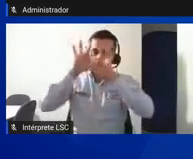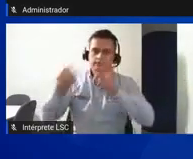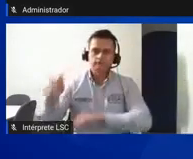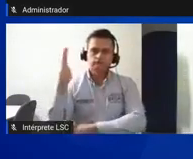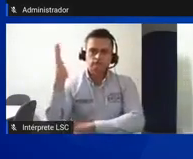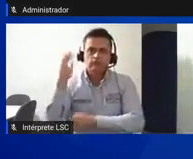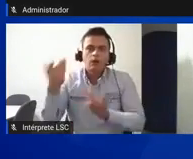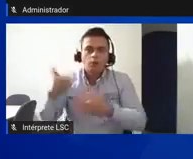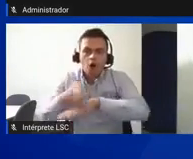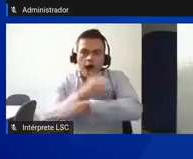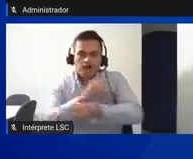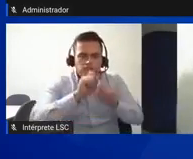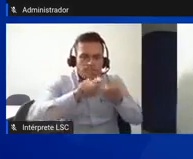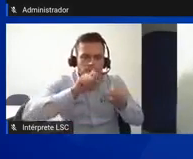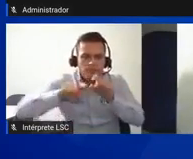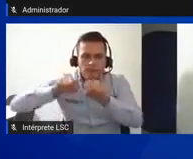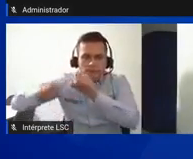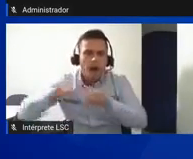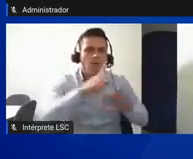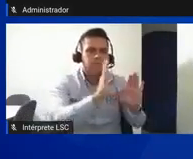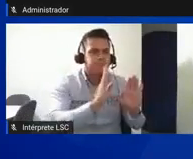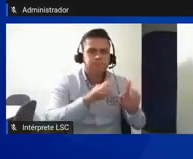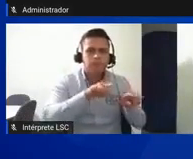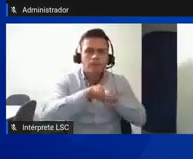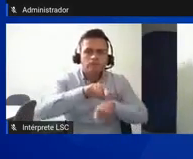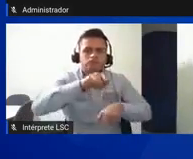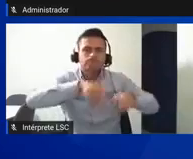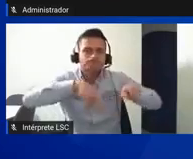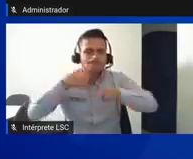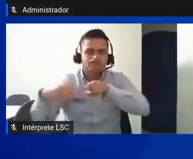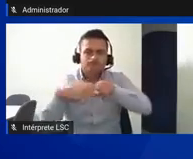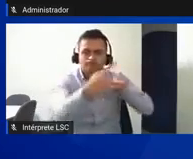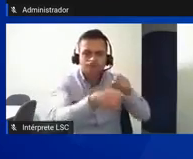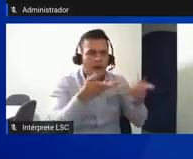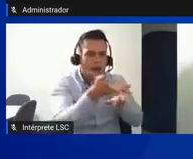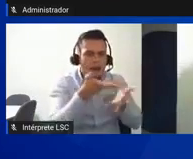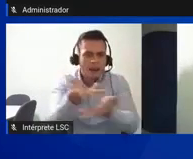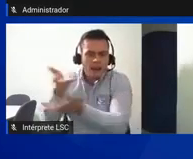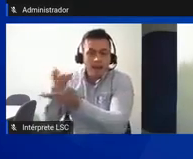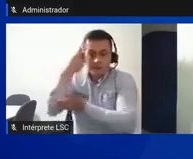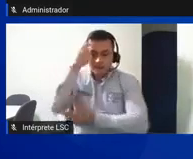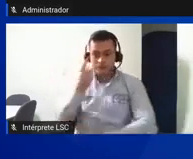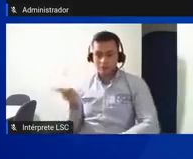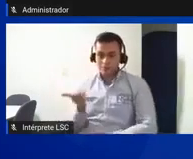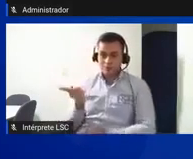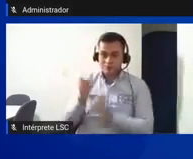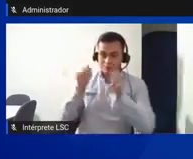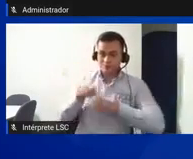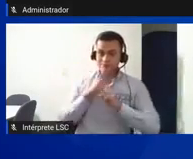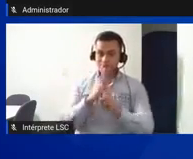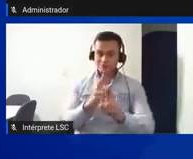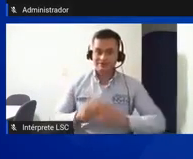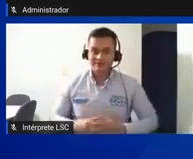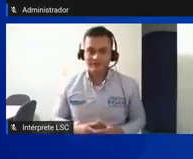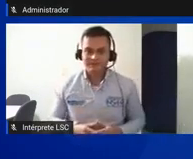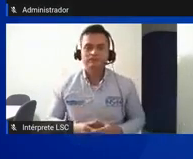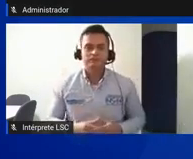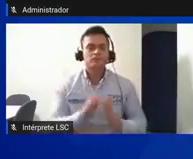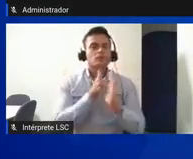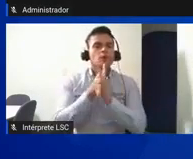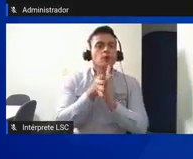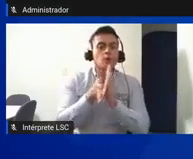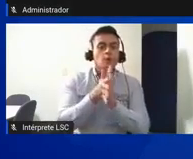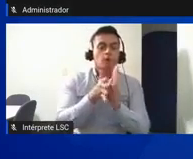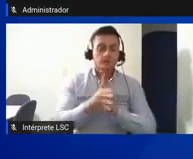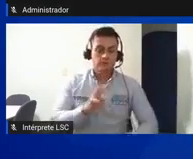de consultar y de hablar con muchas instancias, entonces yo creo que los dos podrían abordar esa pregunta. En el caso del Valle fue